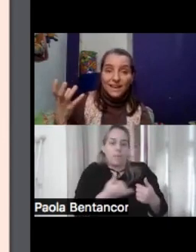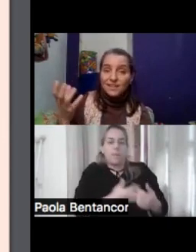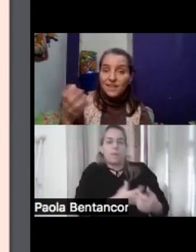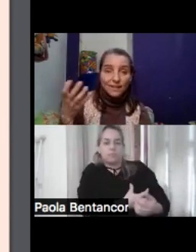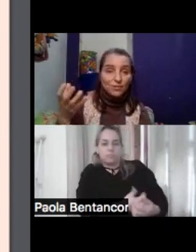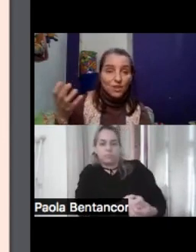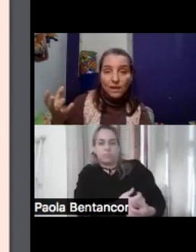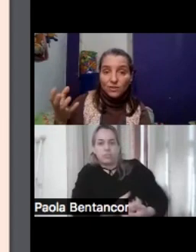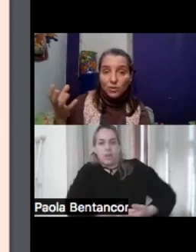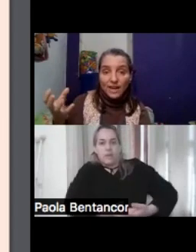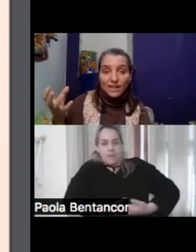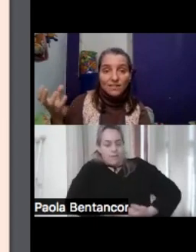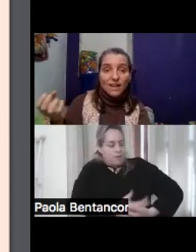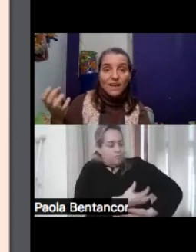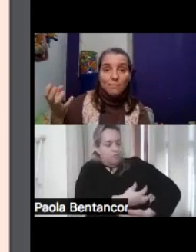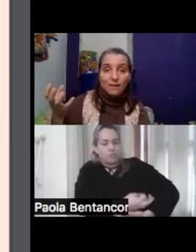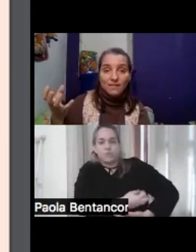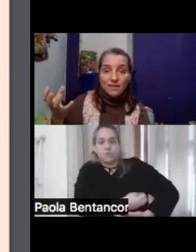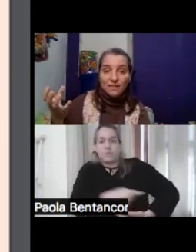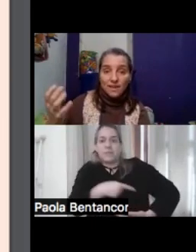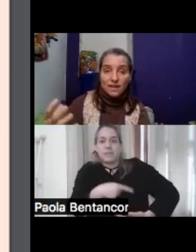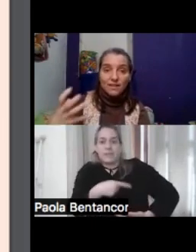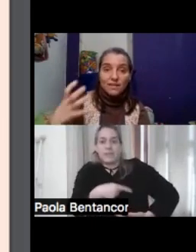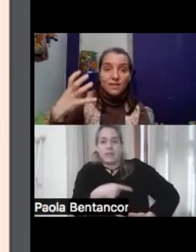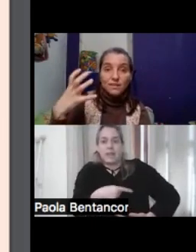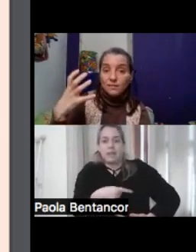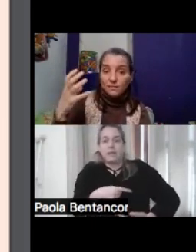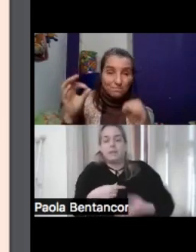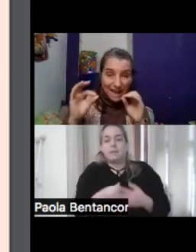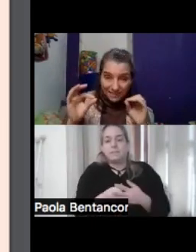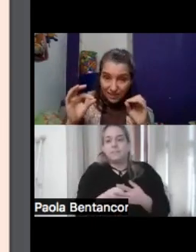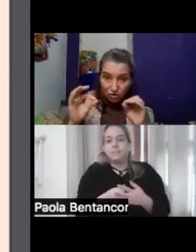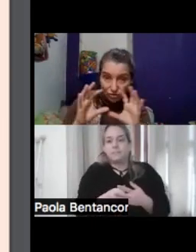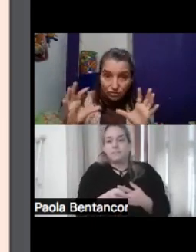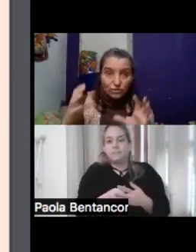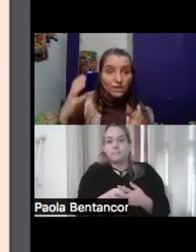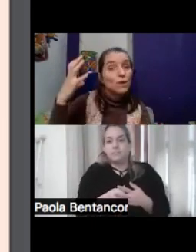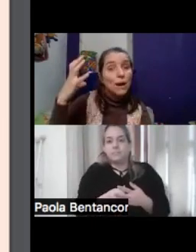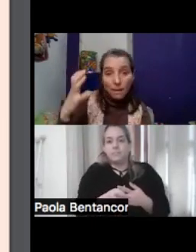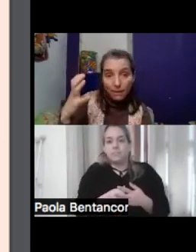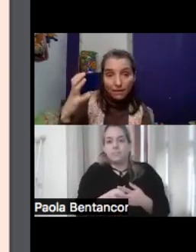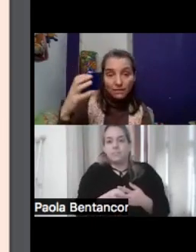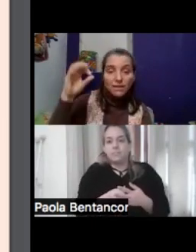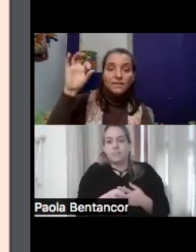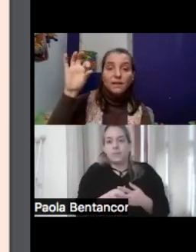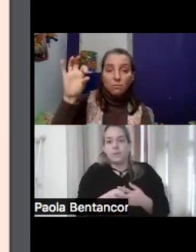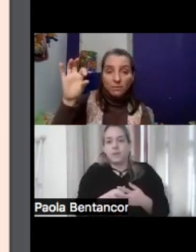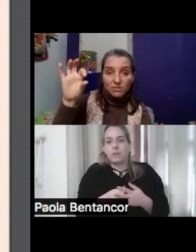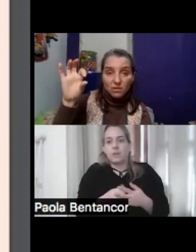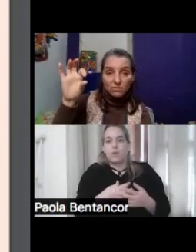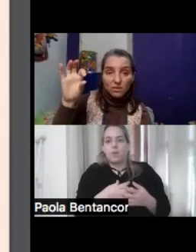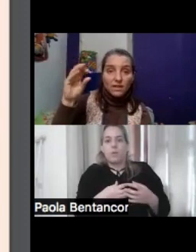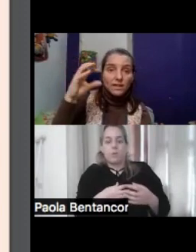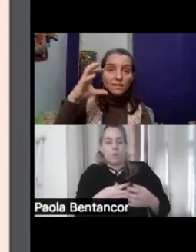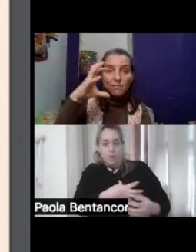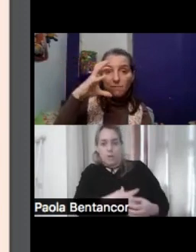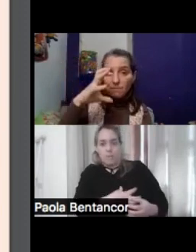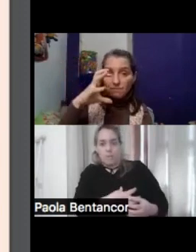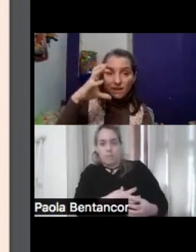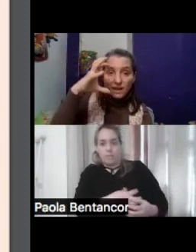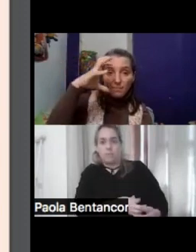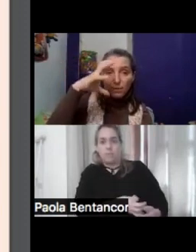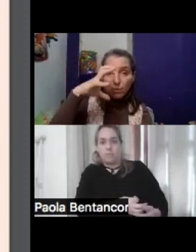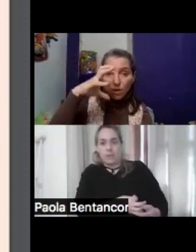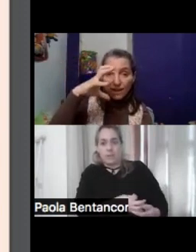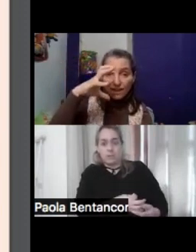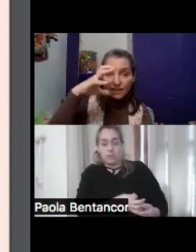los componentes generales, estamos hablando de la necesidad de la presencia básico, ¿no? De una mama, de un pezón, que